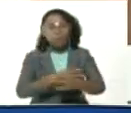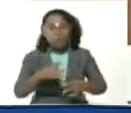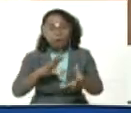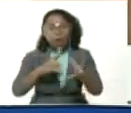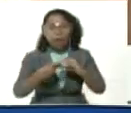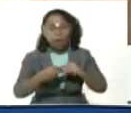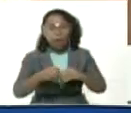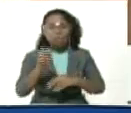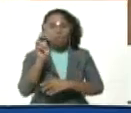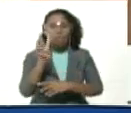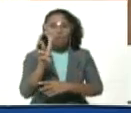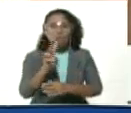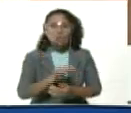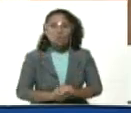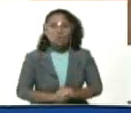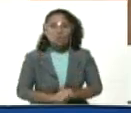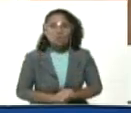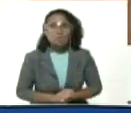sea, dos